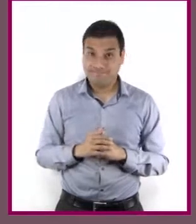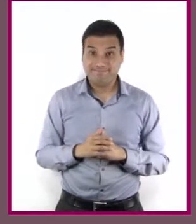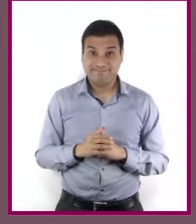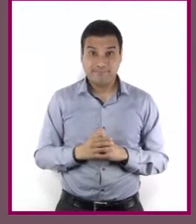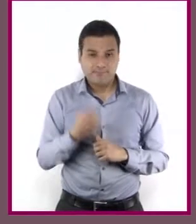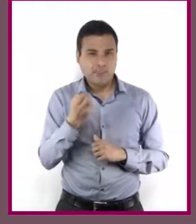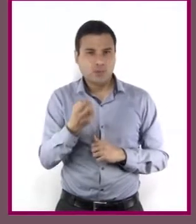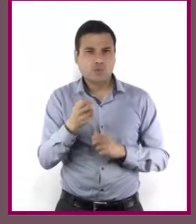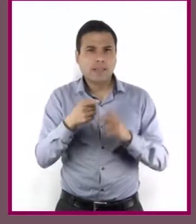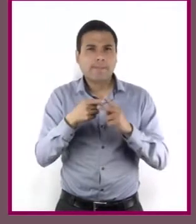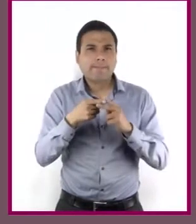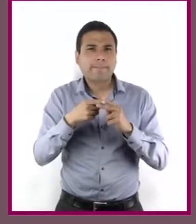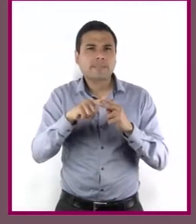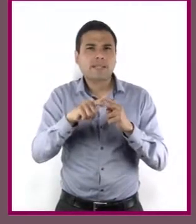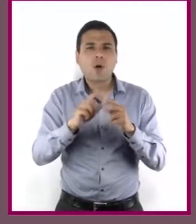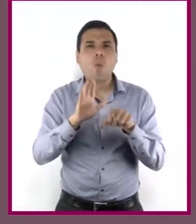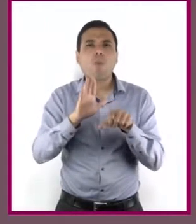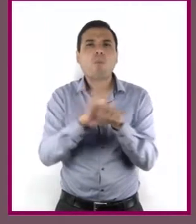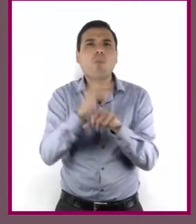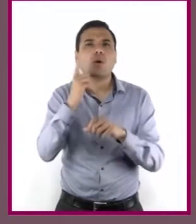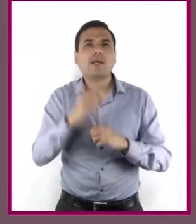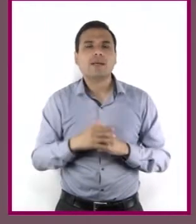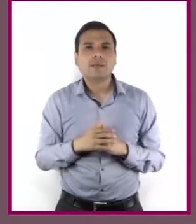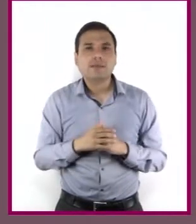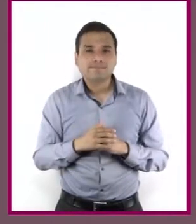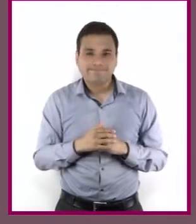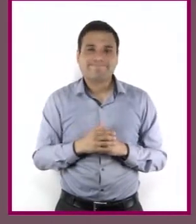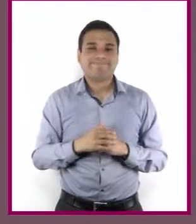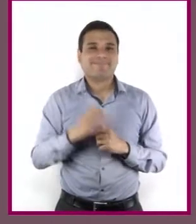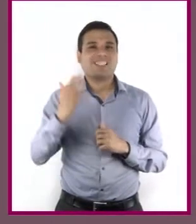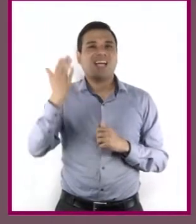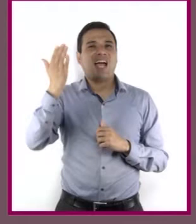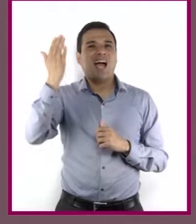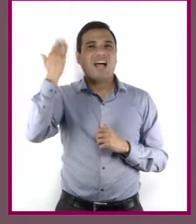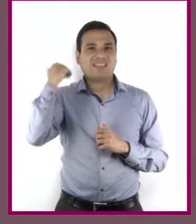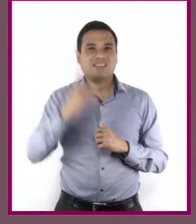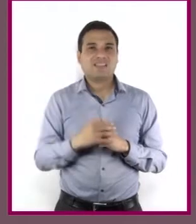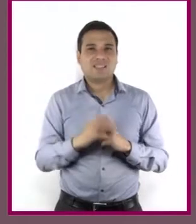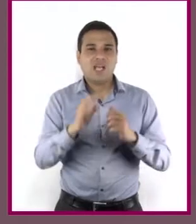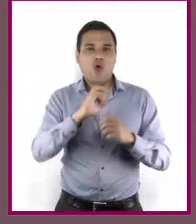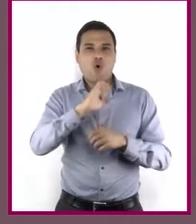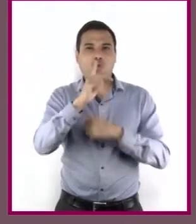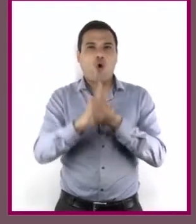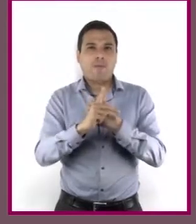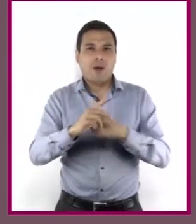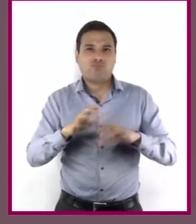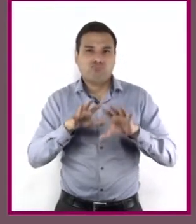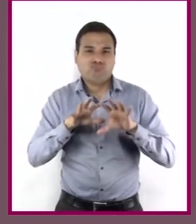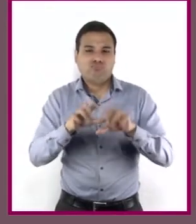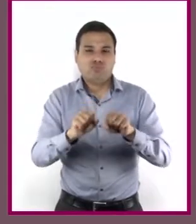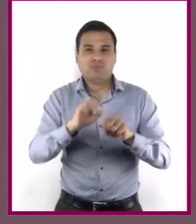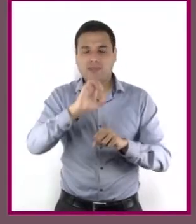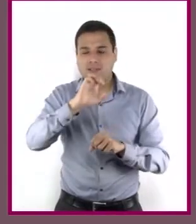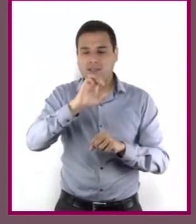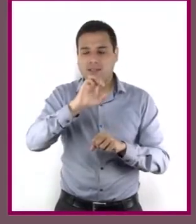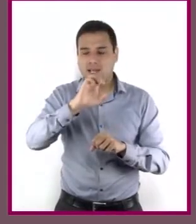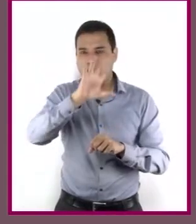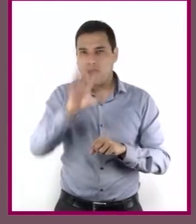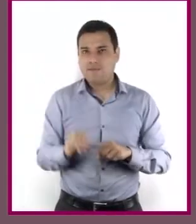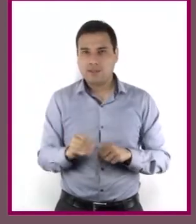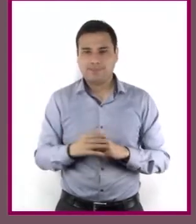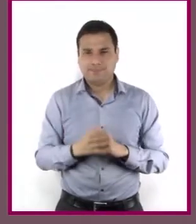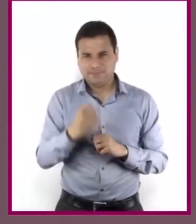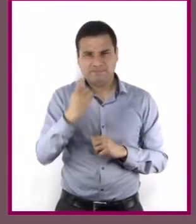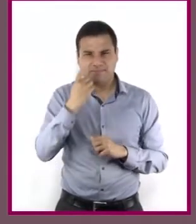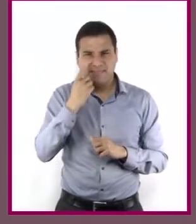sus orígenes en la colonización africana por parte de las potencias europeas. ¿Pero qué es el